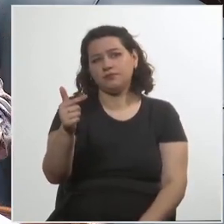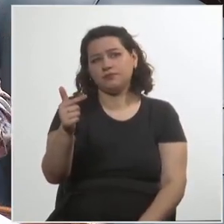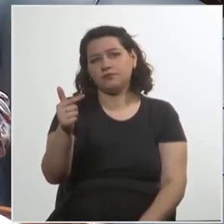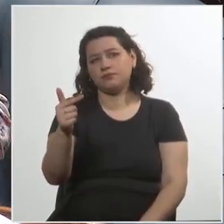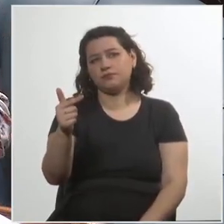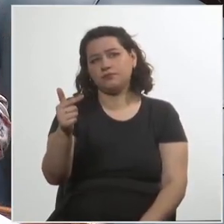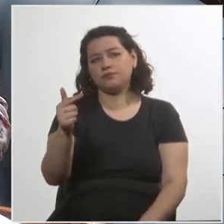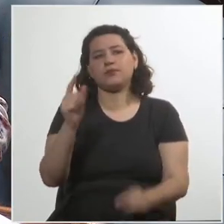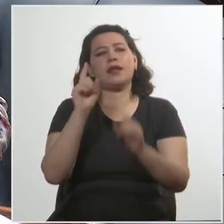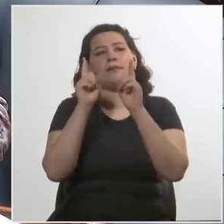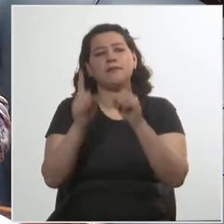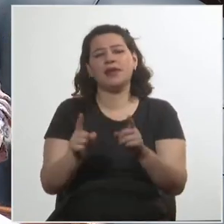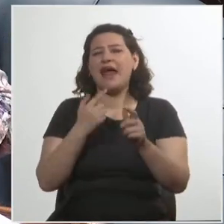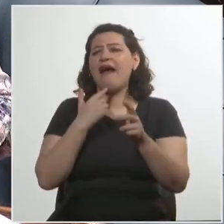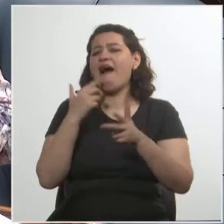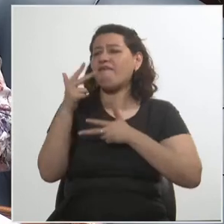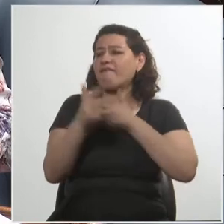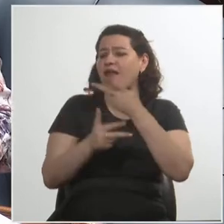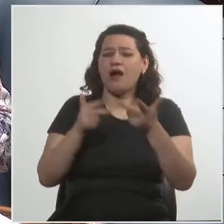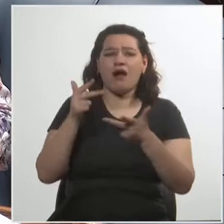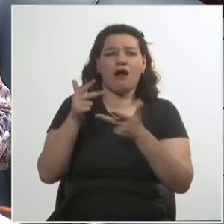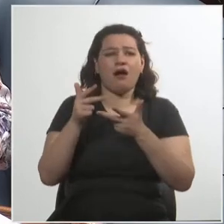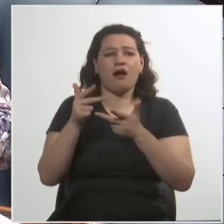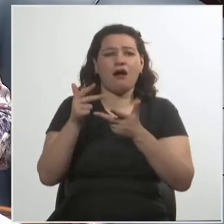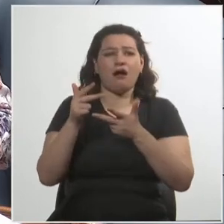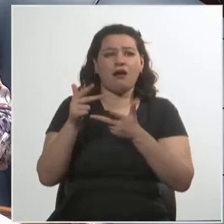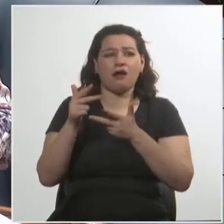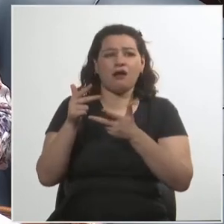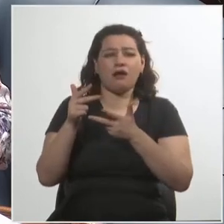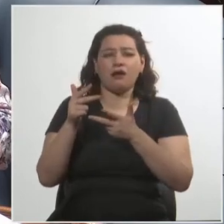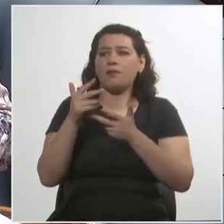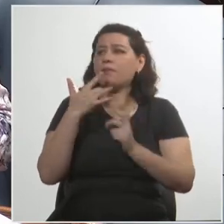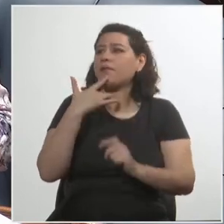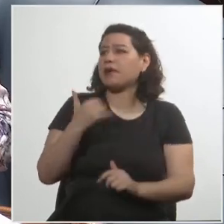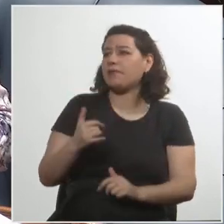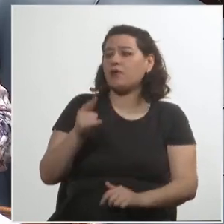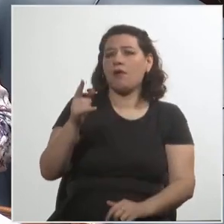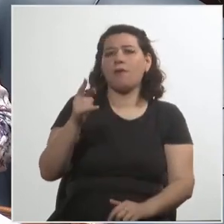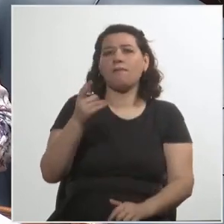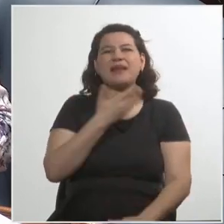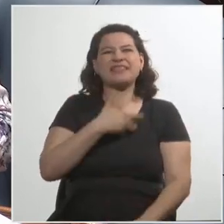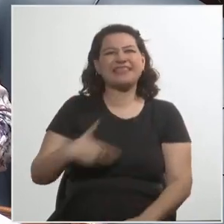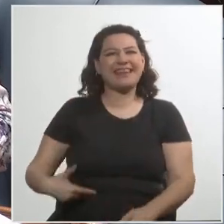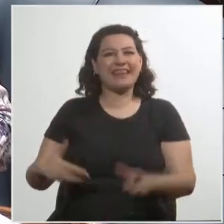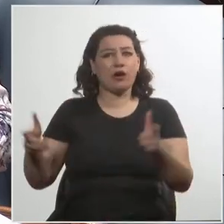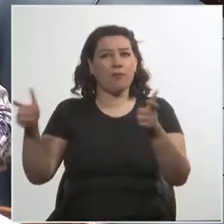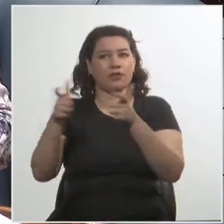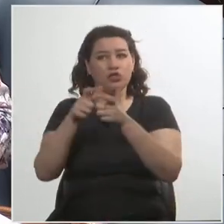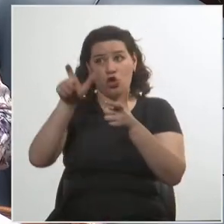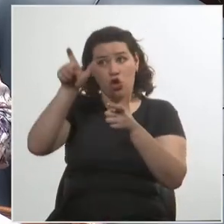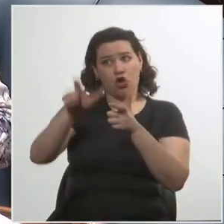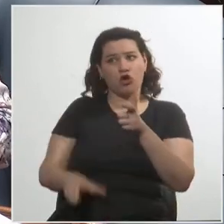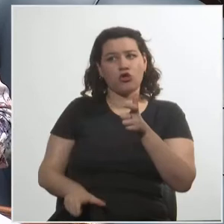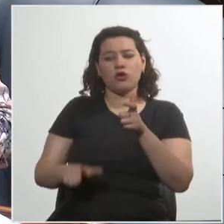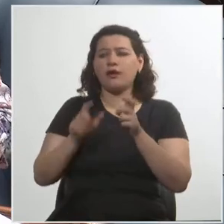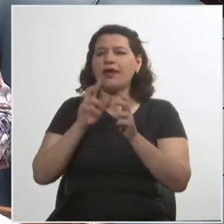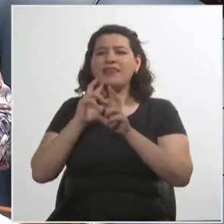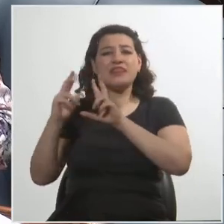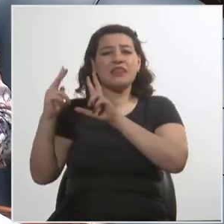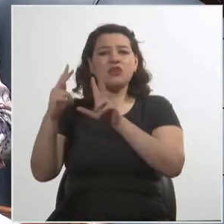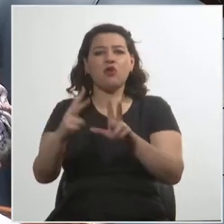también se hace referencia a por ejemplo el presidente de la comisión dice nos queda